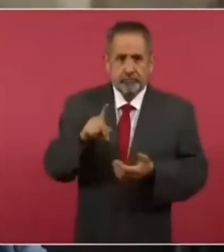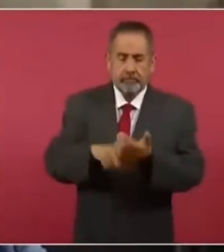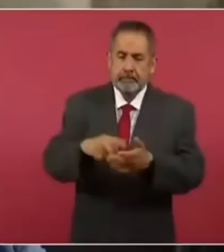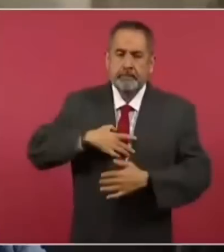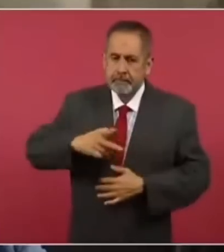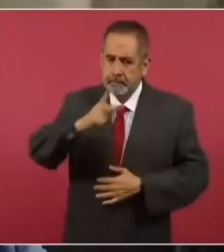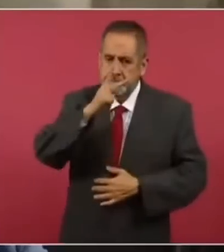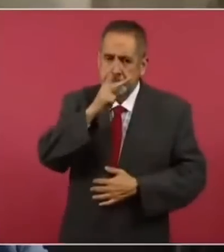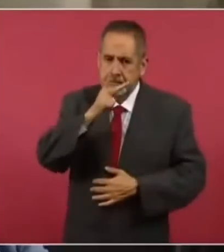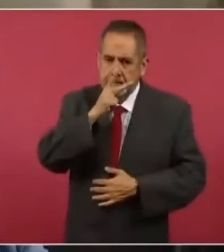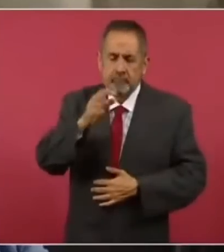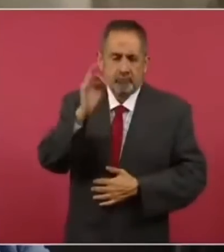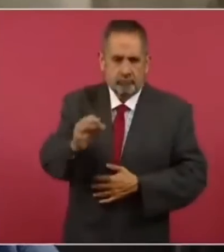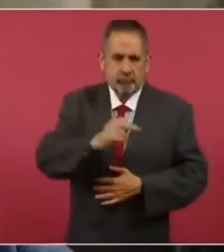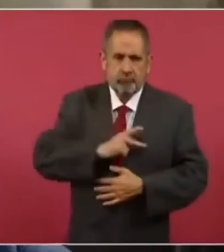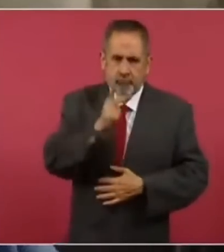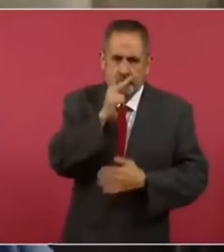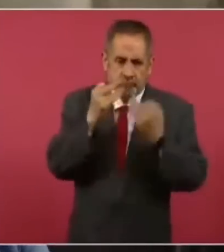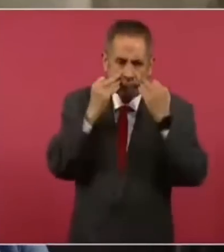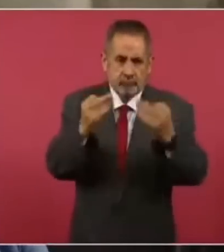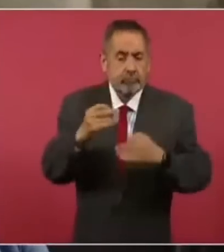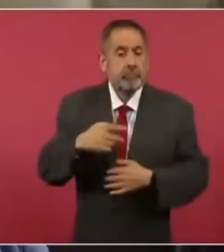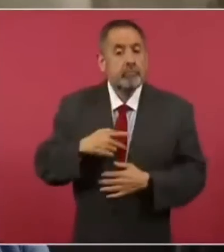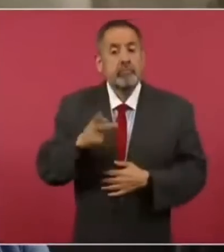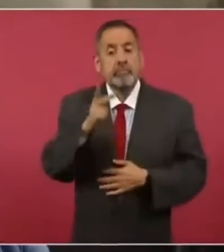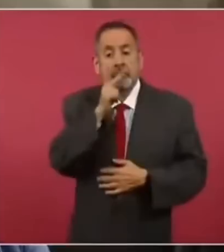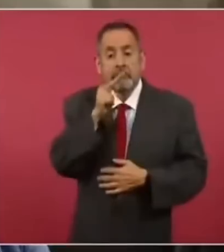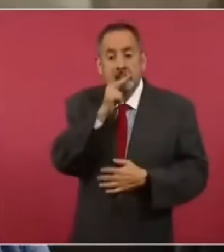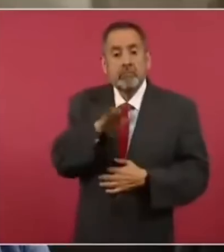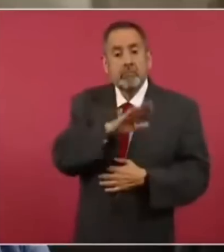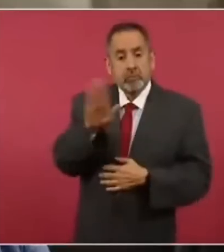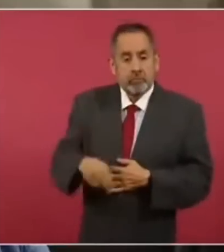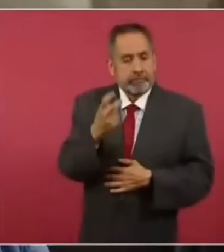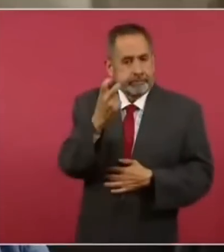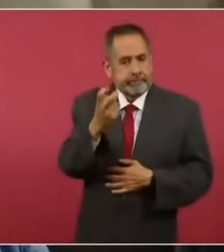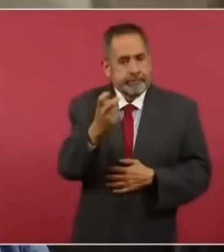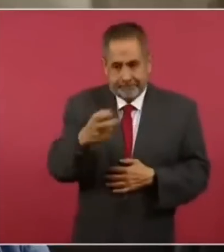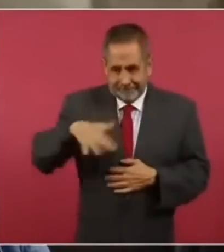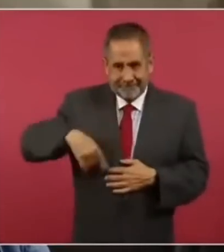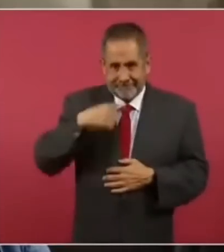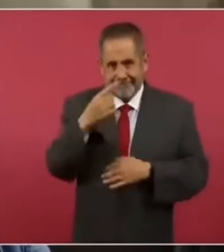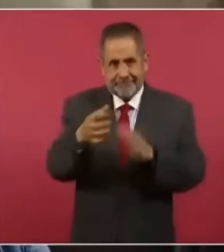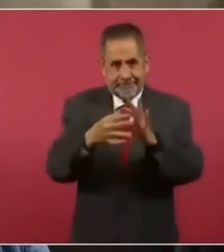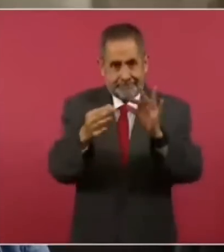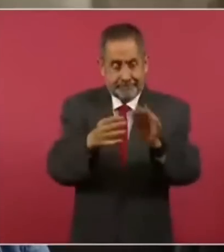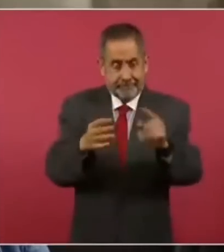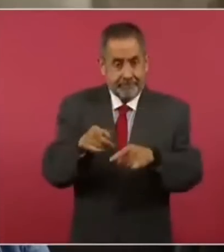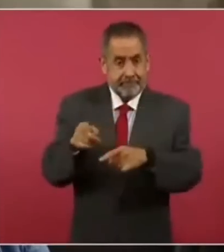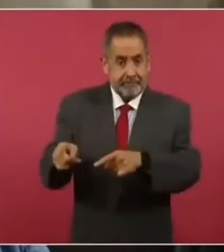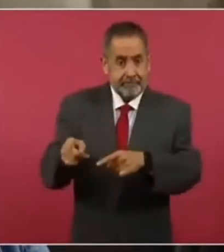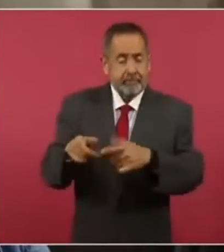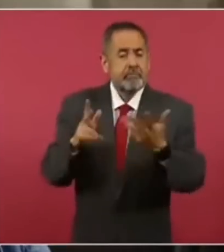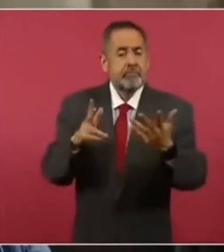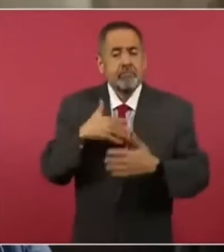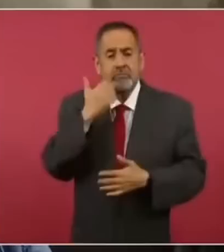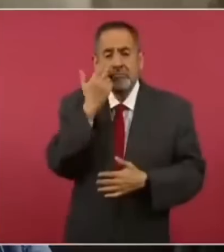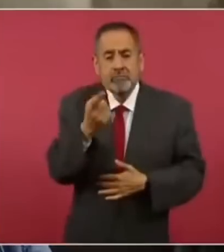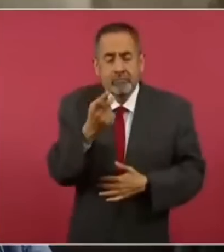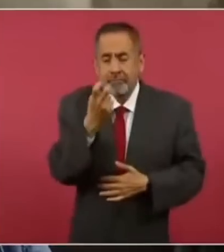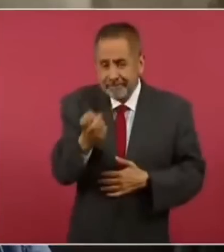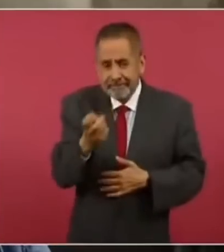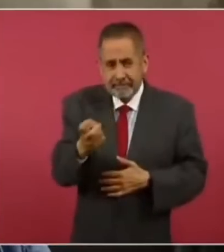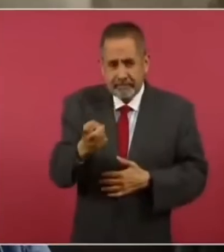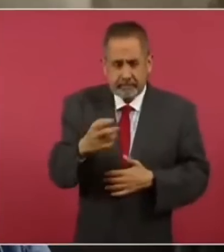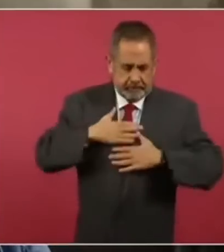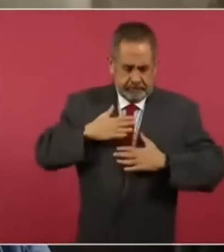padre. Mi padre murió en esas circunstancias que le estoy mencionando, pero quisiera que este